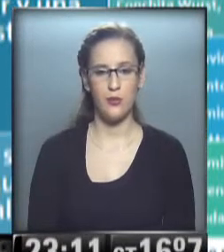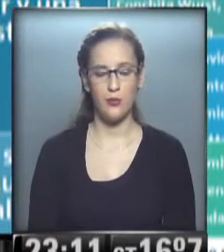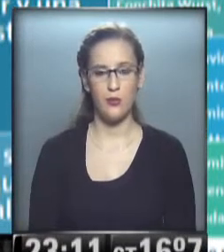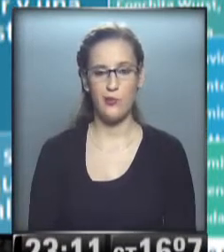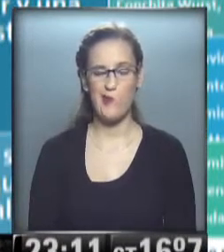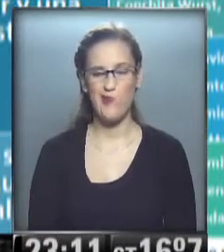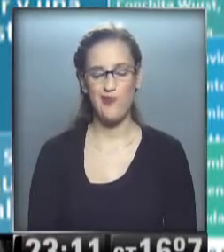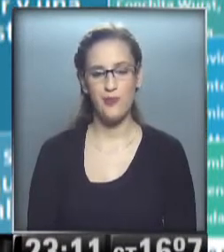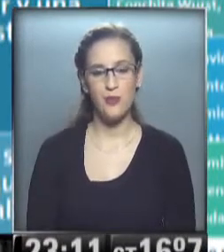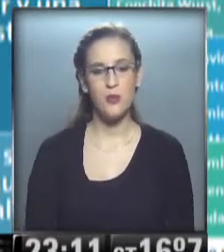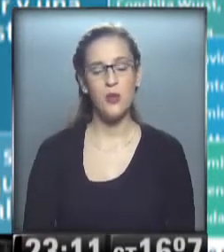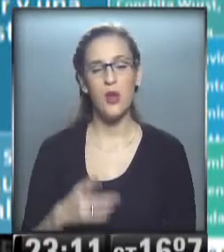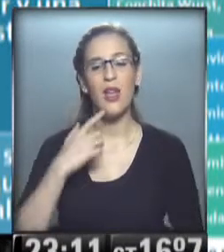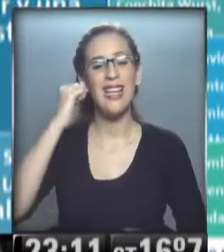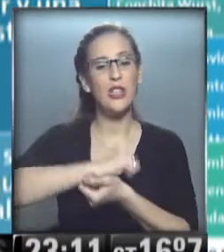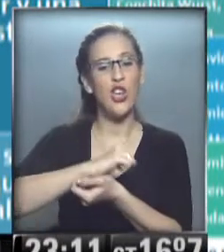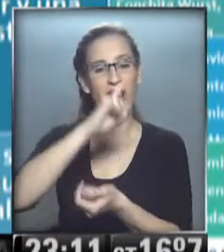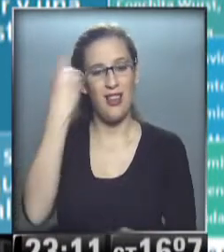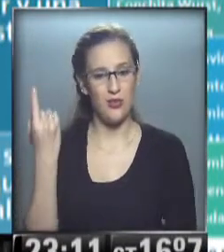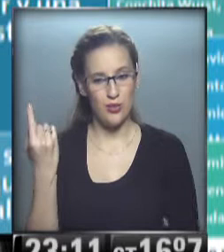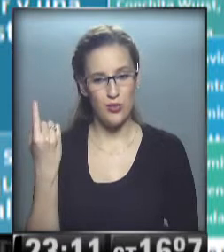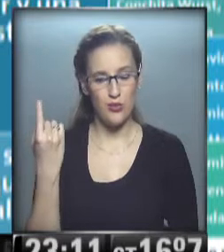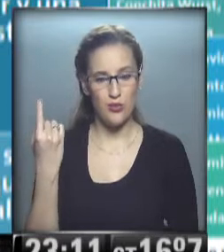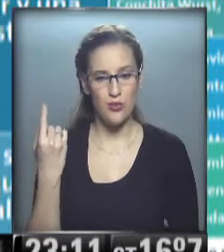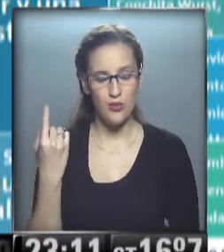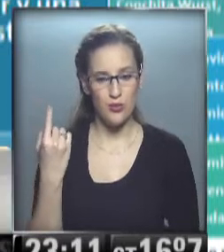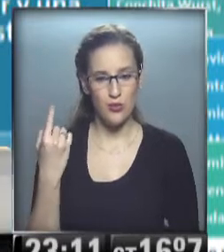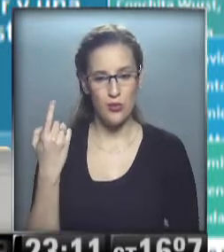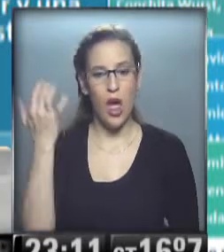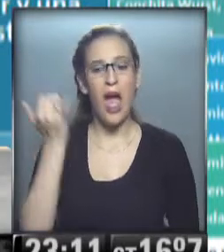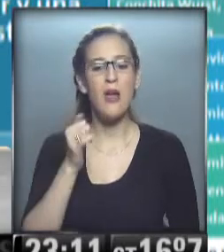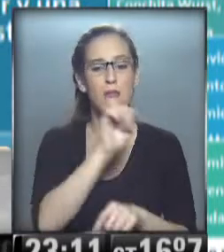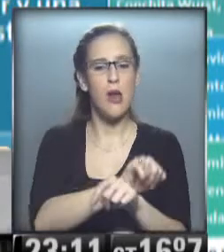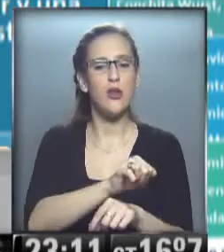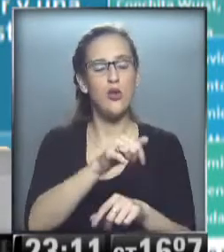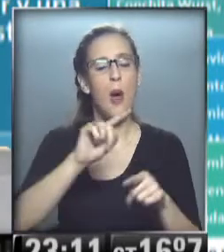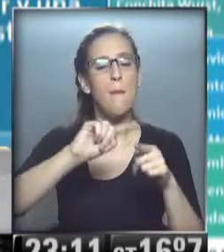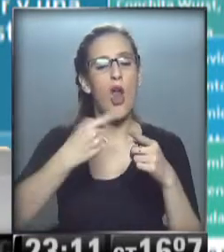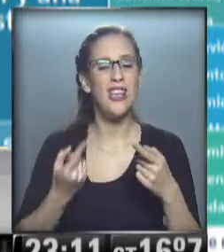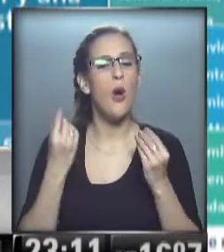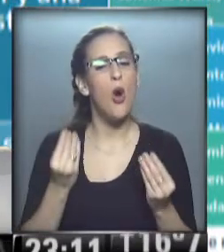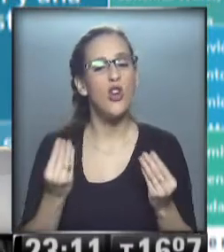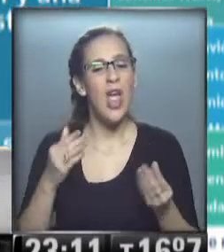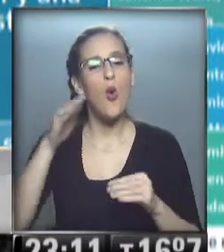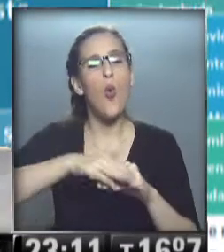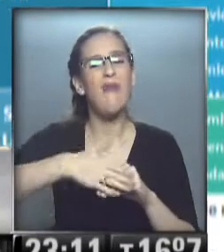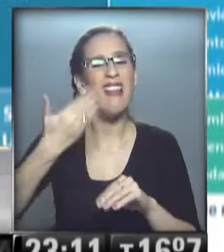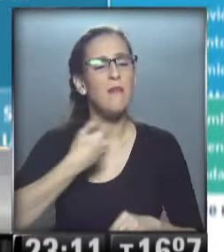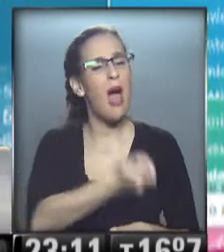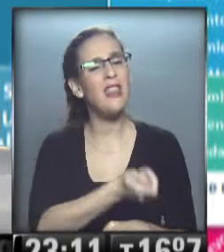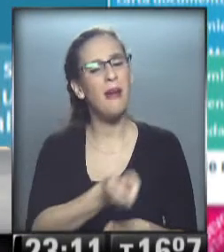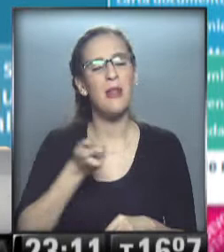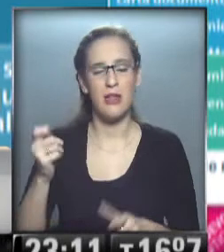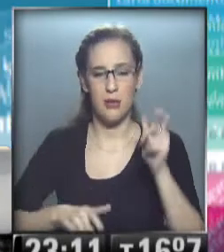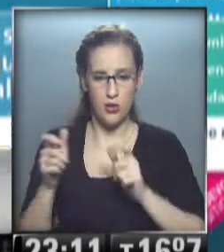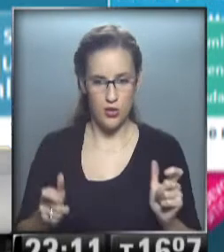Fuerte rechazo en editorial de La Nación, donde llamó presos políticos a condenados por crímenes de lesa humanidad.